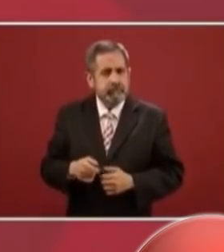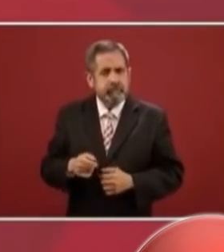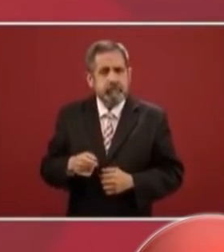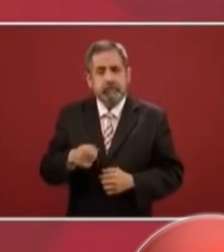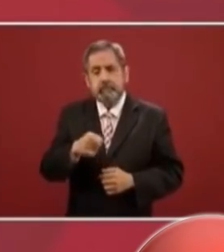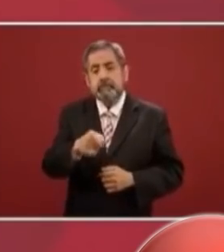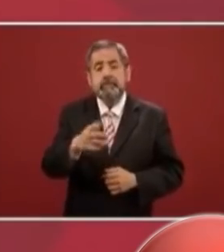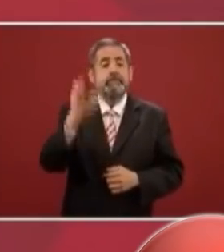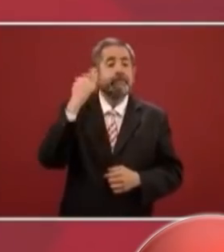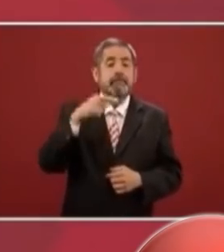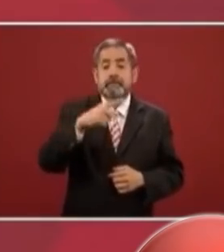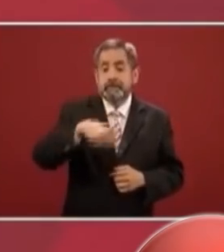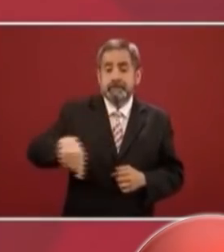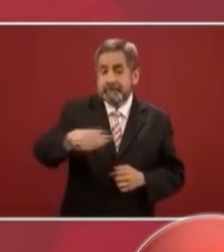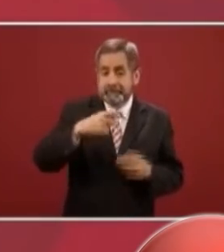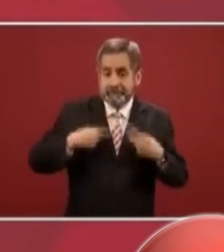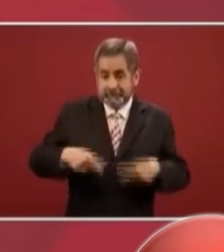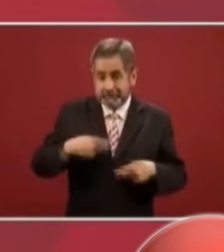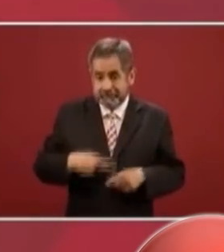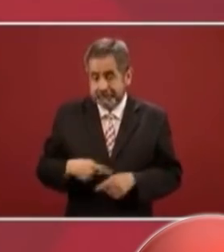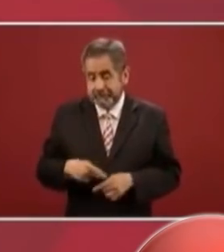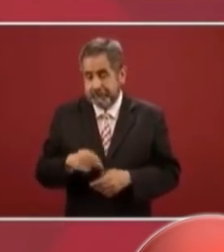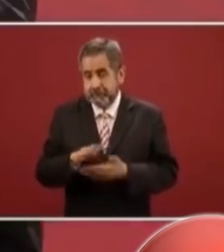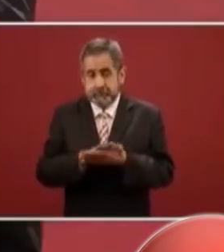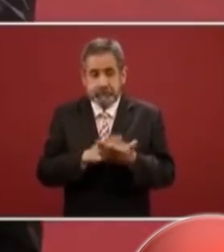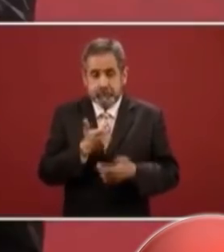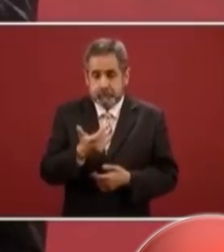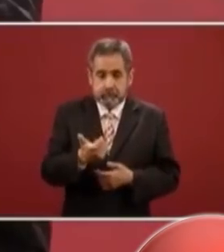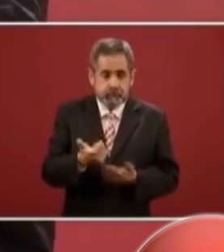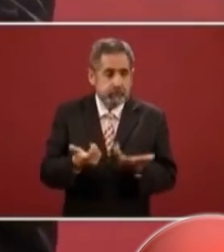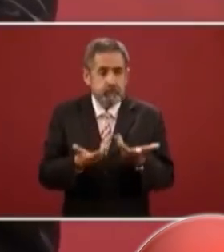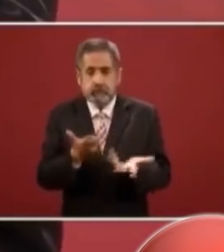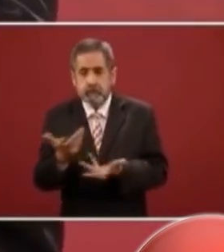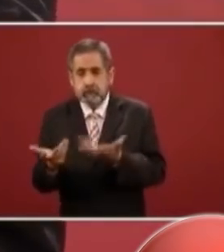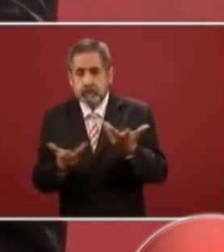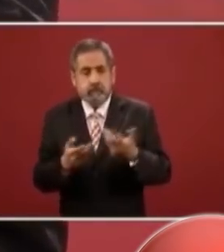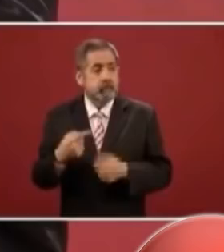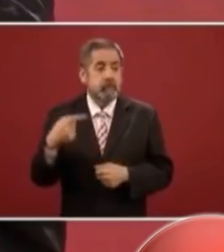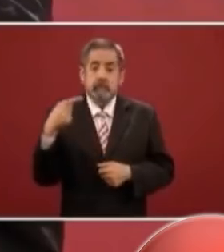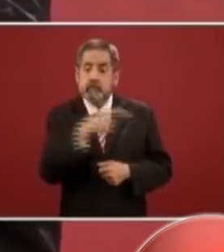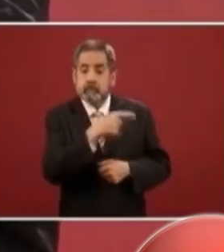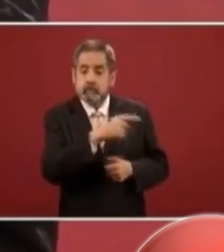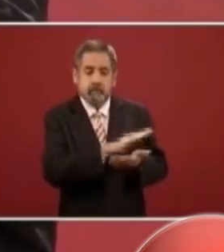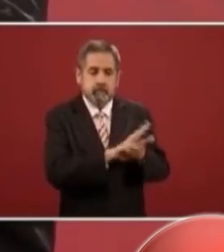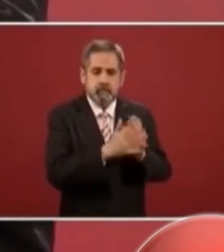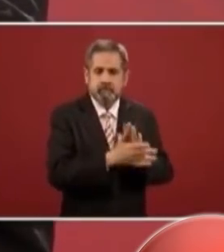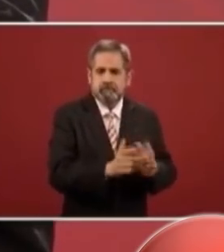recibían un apoyo económico porque habían nóminas